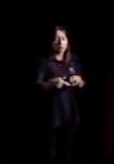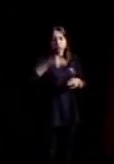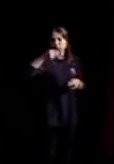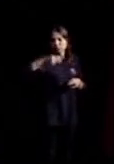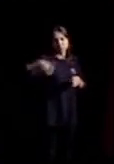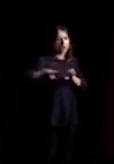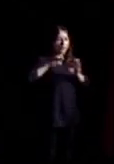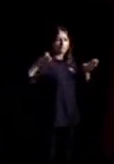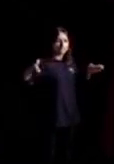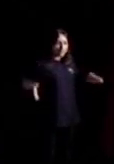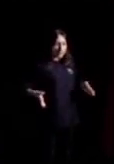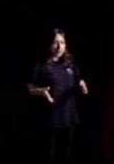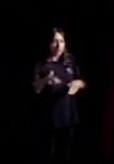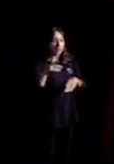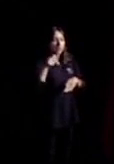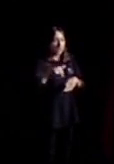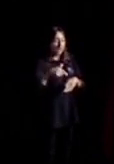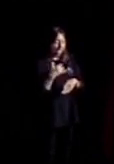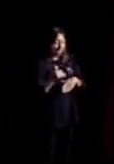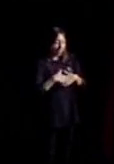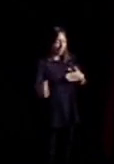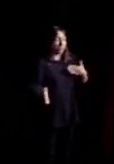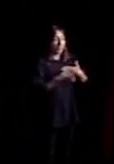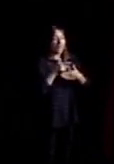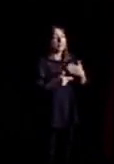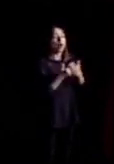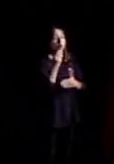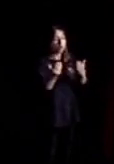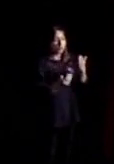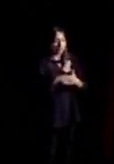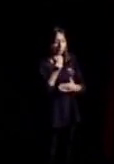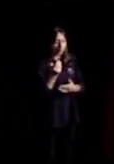mesa que tenemos para clausurar esta jornada, que